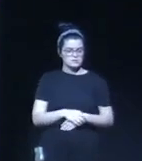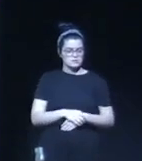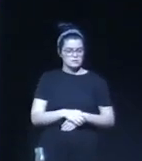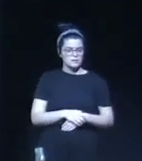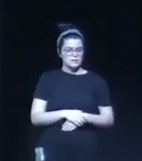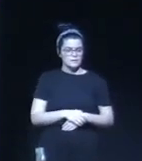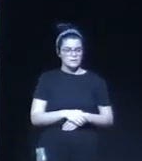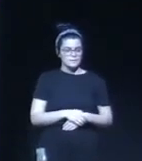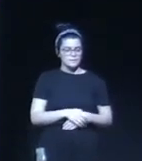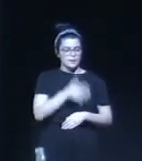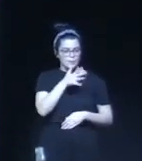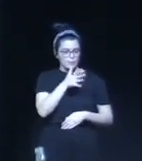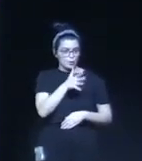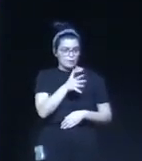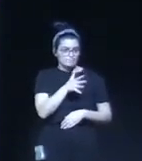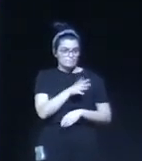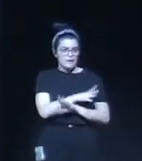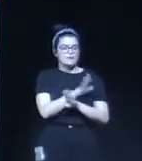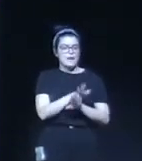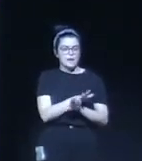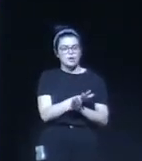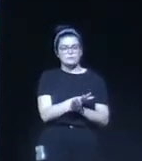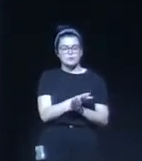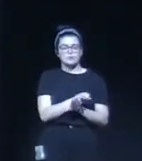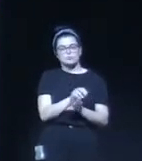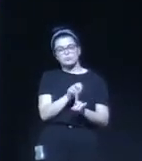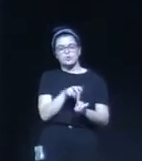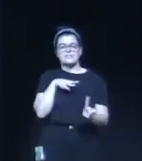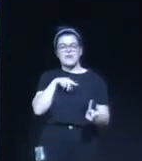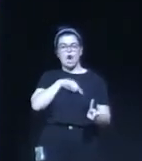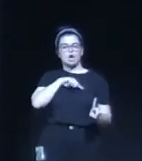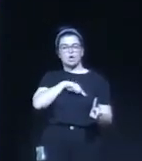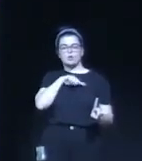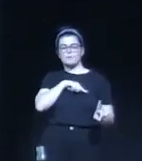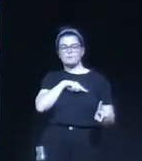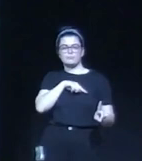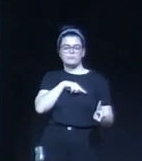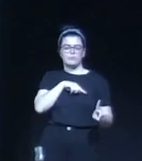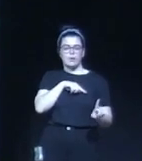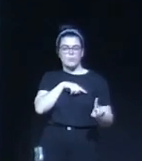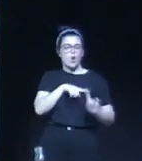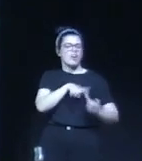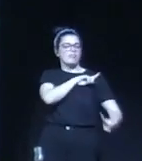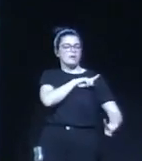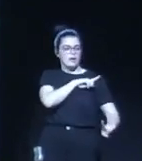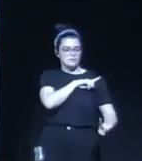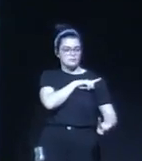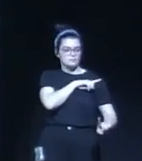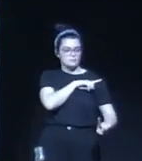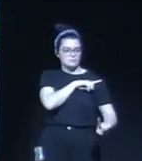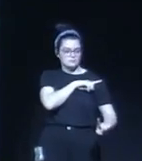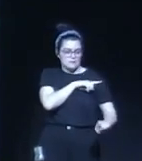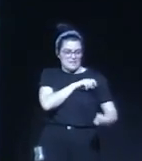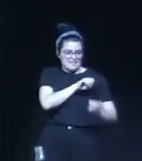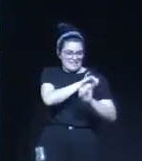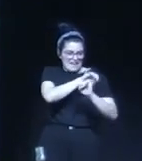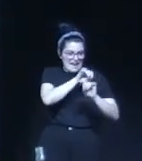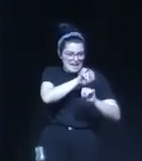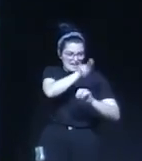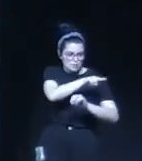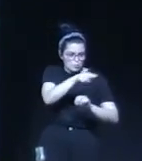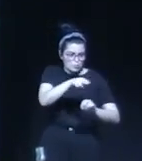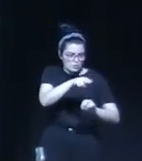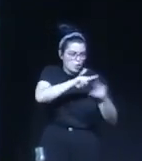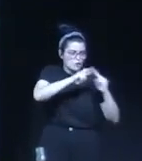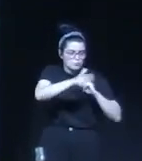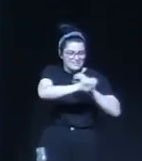evidentemente, desde una postura moralmente radical o ética, la cosa es clara. Lo que pasa es que luego las consecuencias